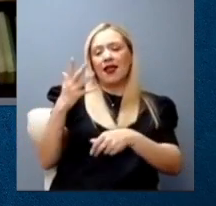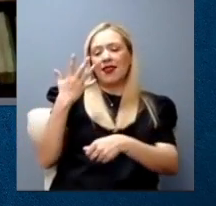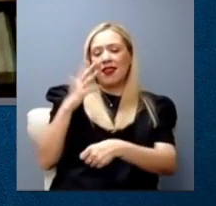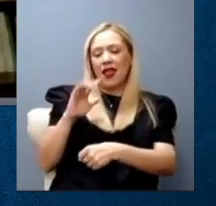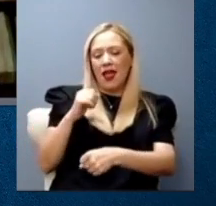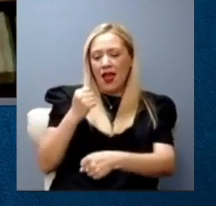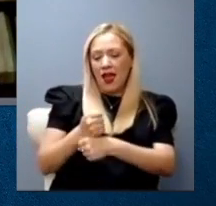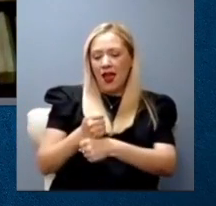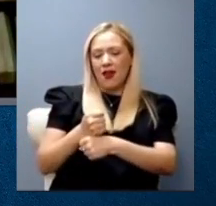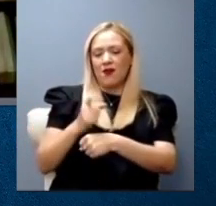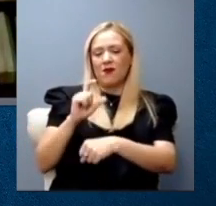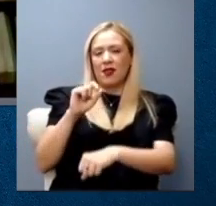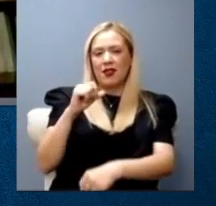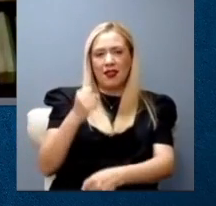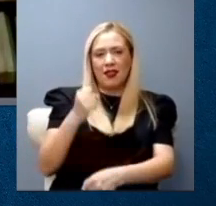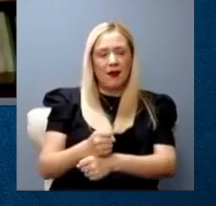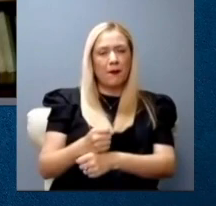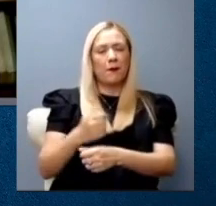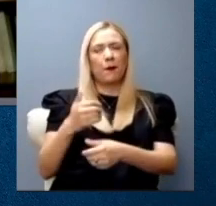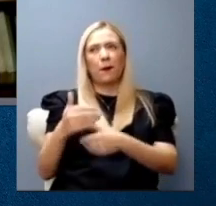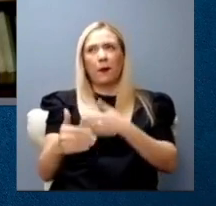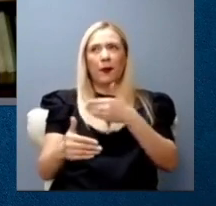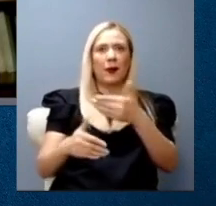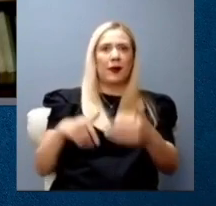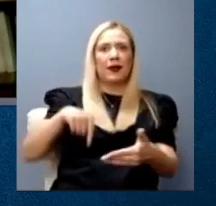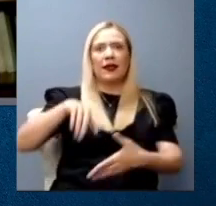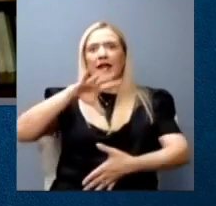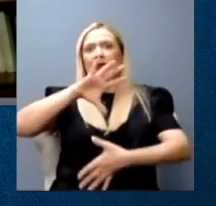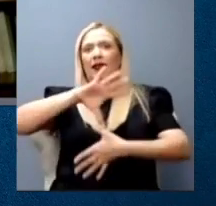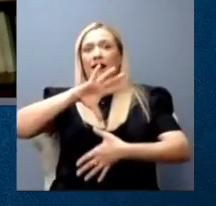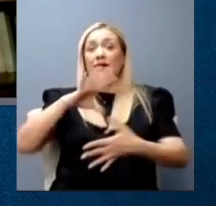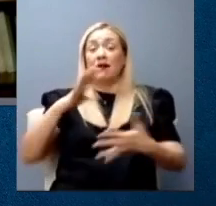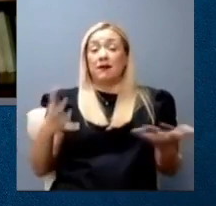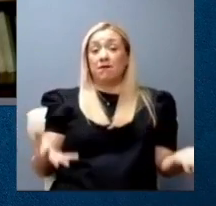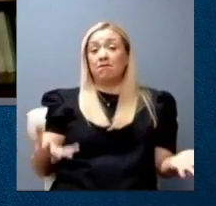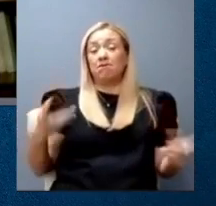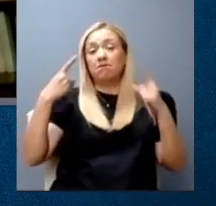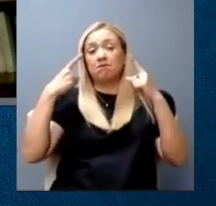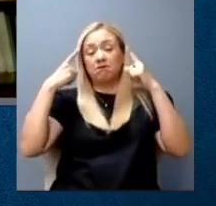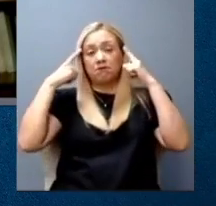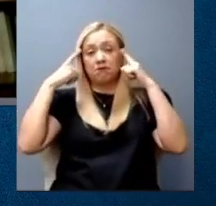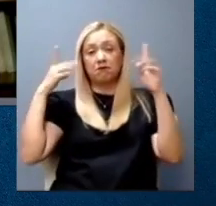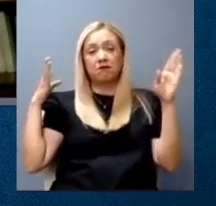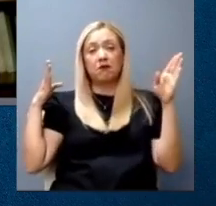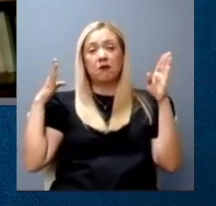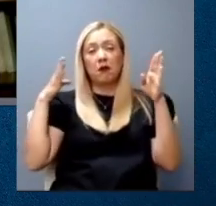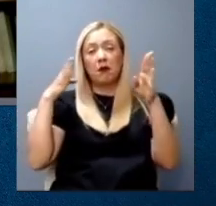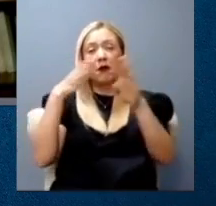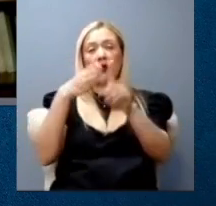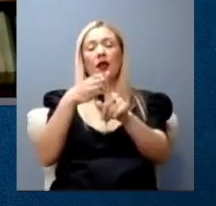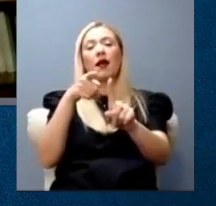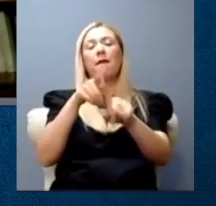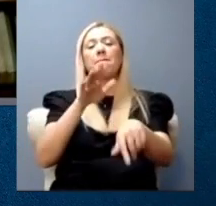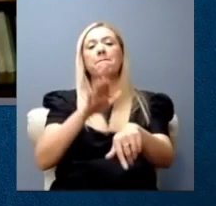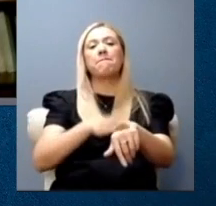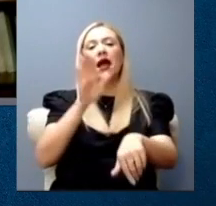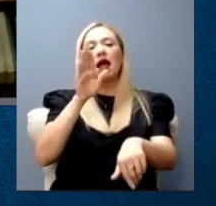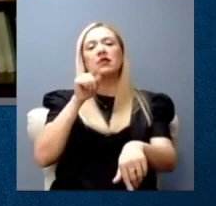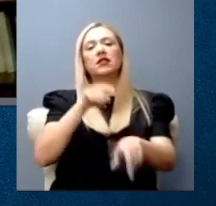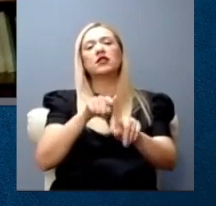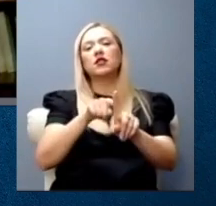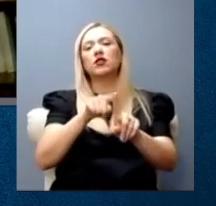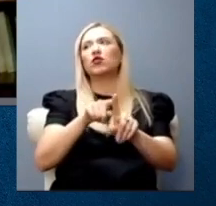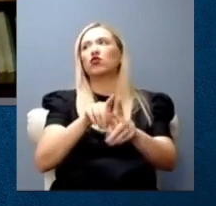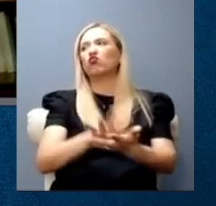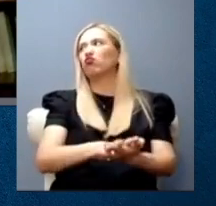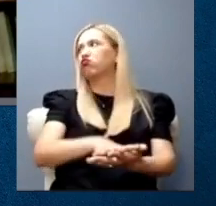realidad del continente americano, se centraba mucho en las violaciones clásicas a los derechos humanos, creo